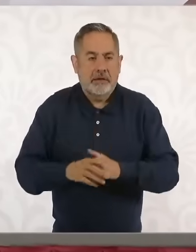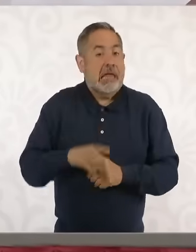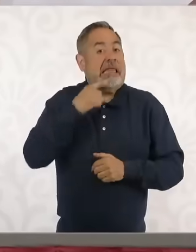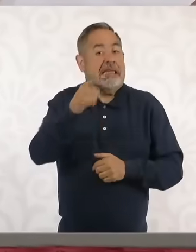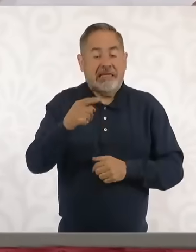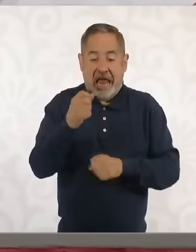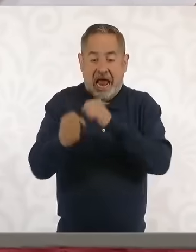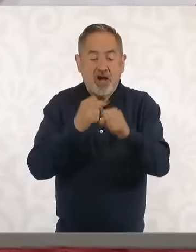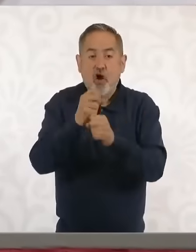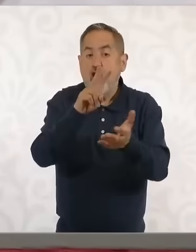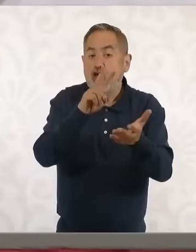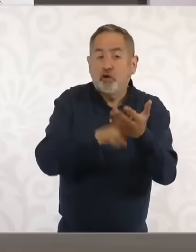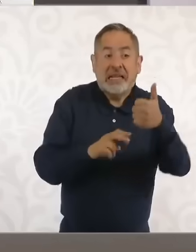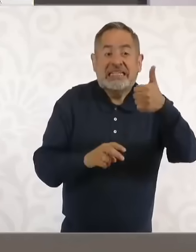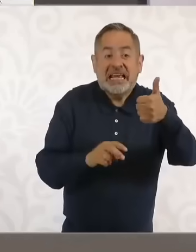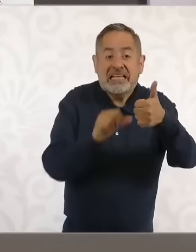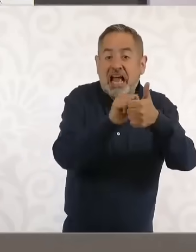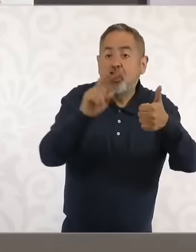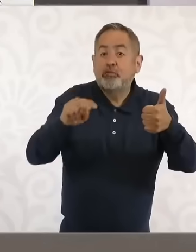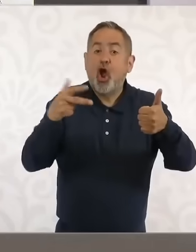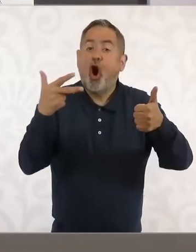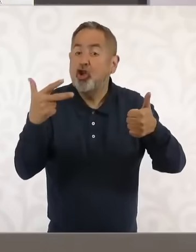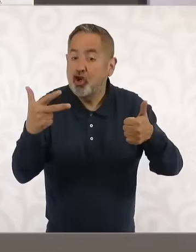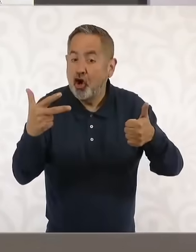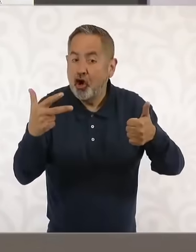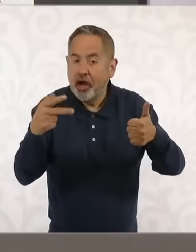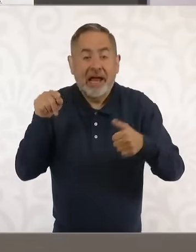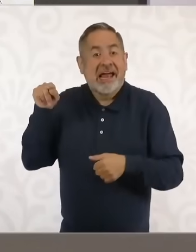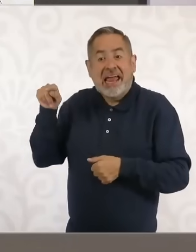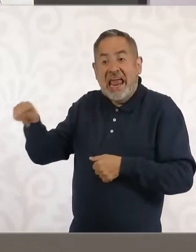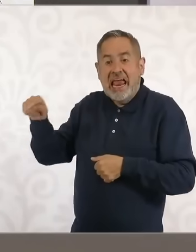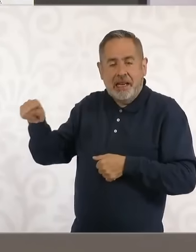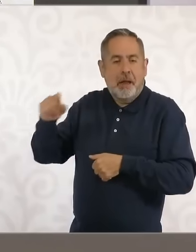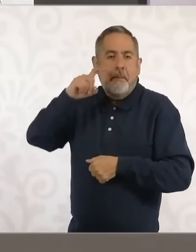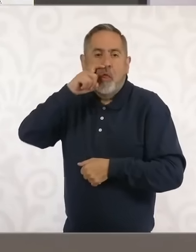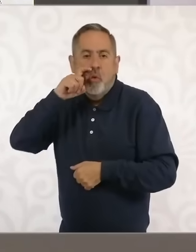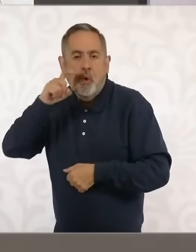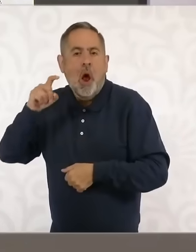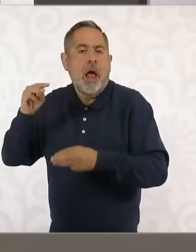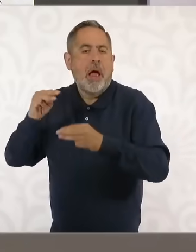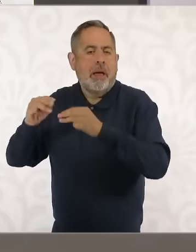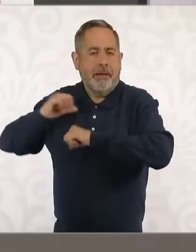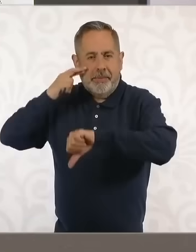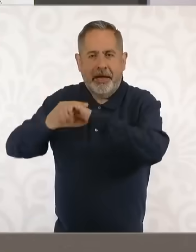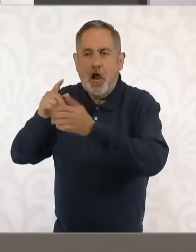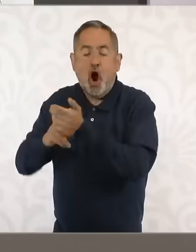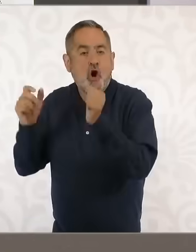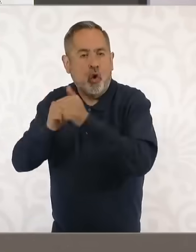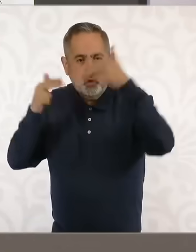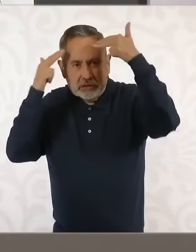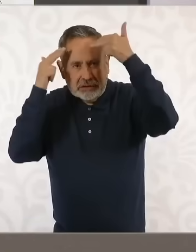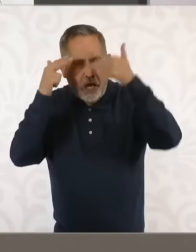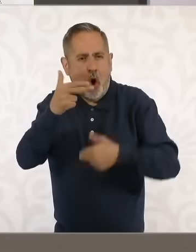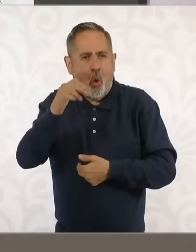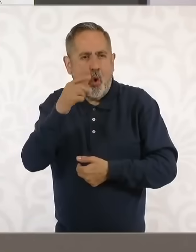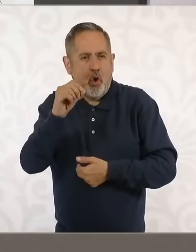Entre 2006 y 2008, cuando Nicolás Maduro era ministro de Relaciones Exteriores del gobierno de Hugo Chávez en Venezuela,